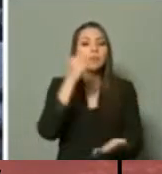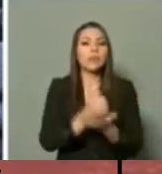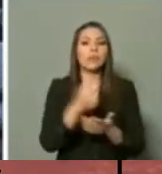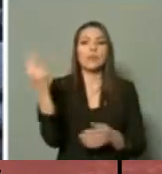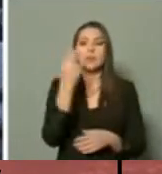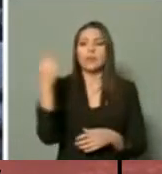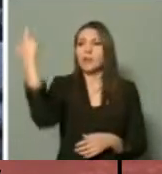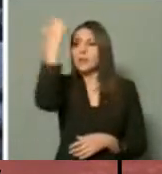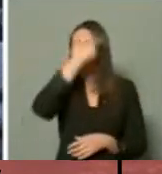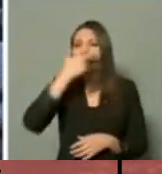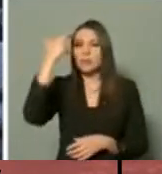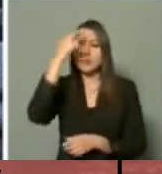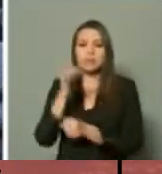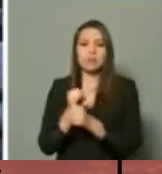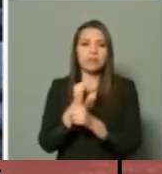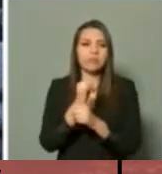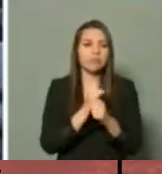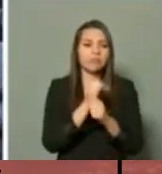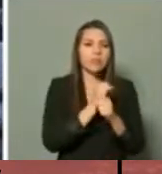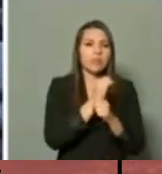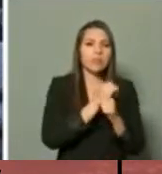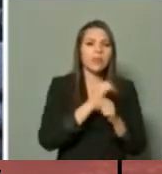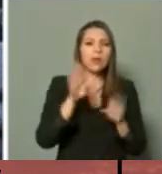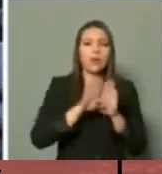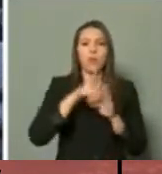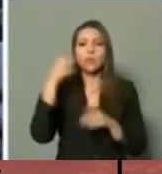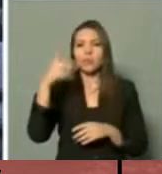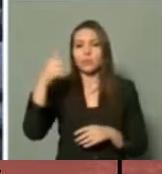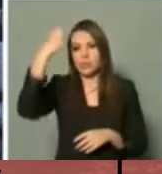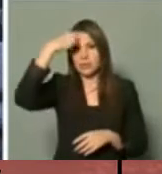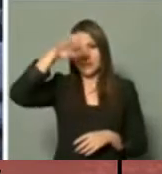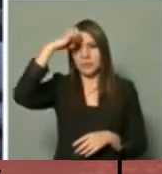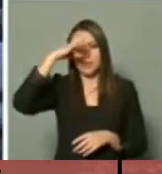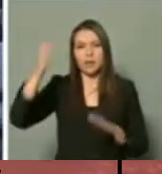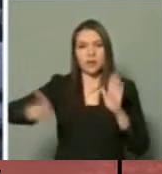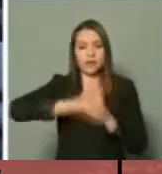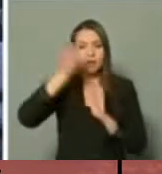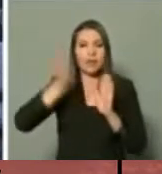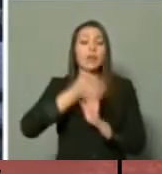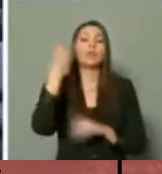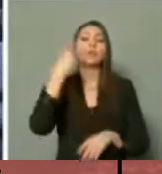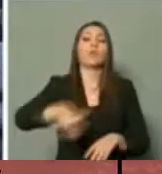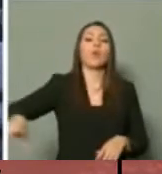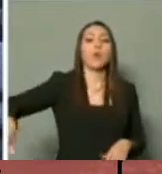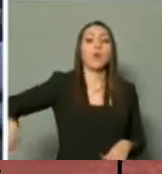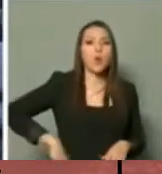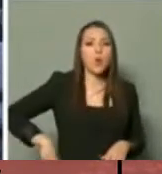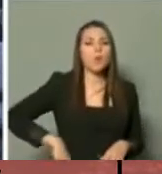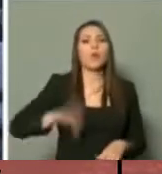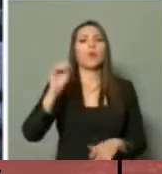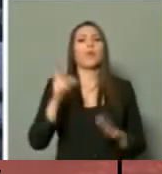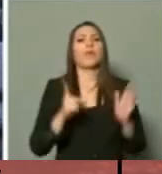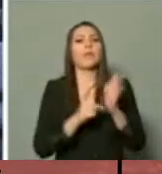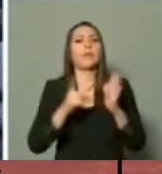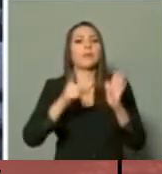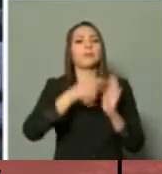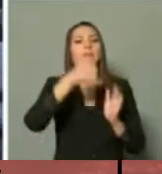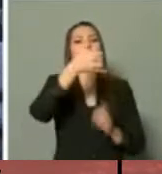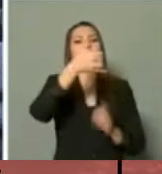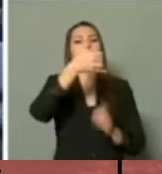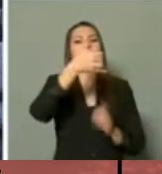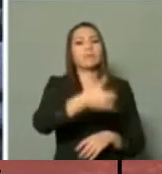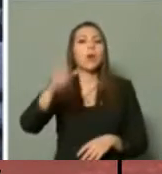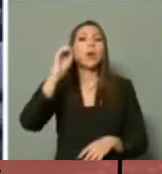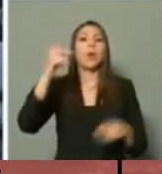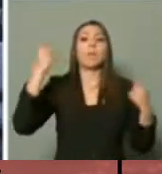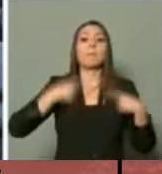realizados por peritos responsables de obra, a efecto de que los edificios de gobierno, las unidades habitacionales de interés social y todo ciudadano que